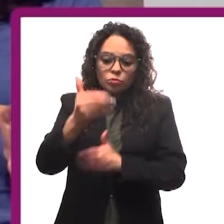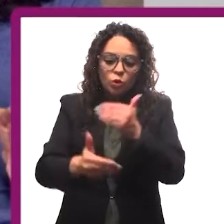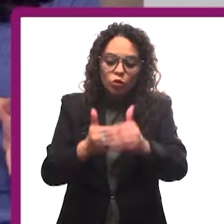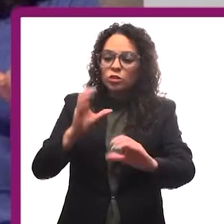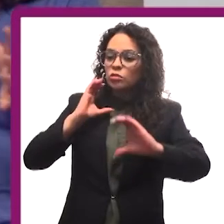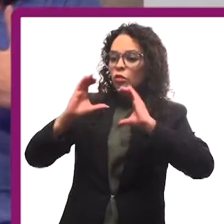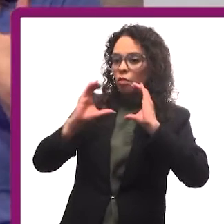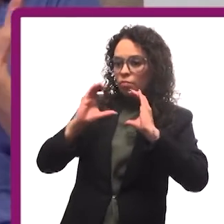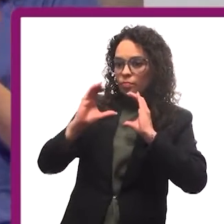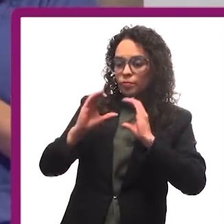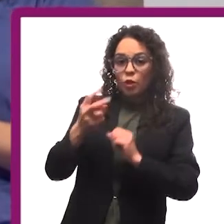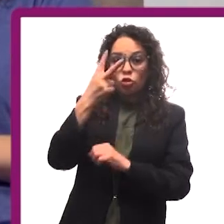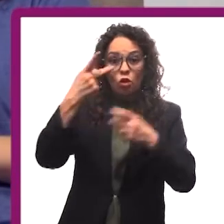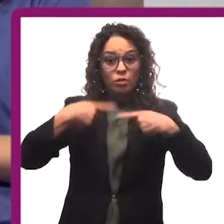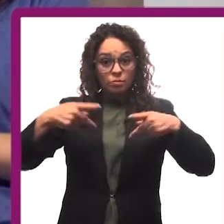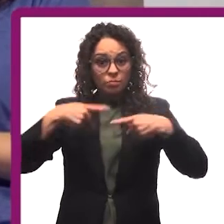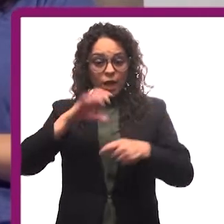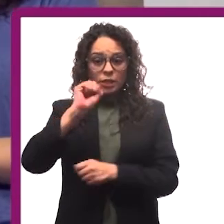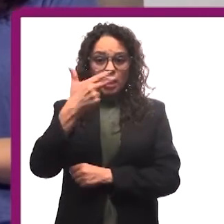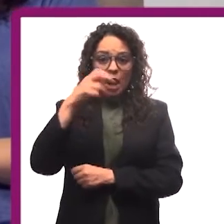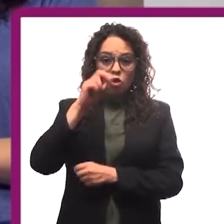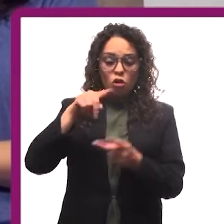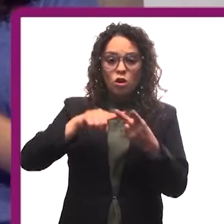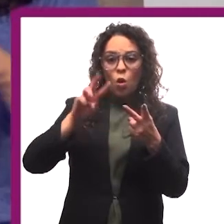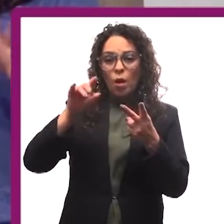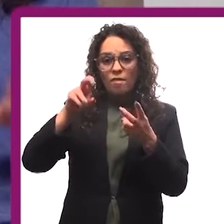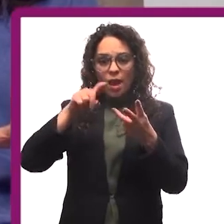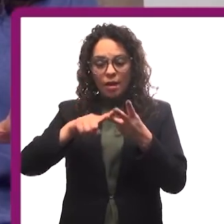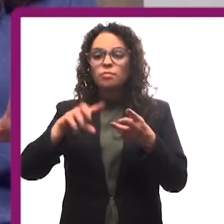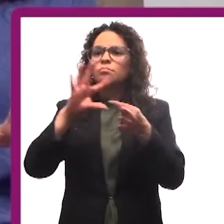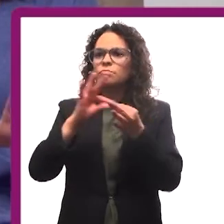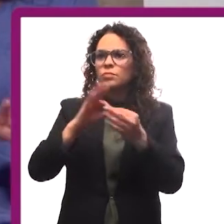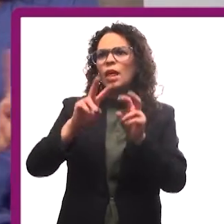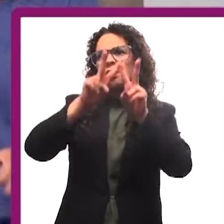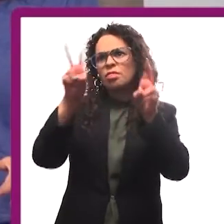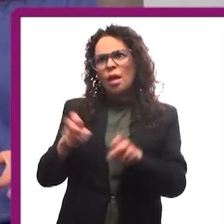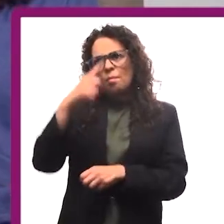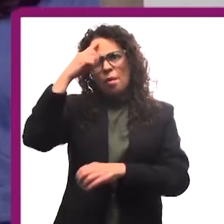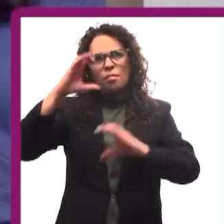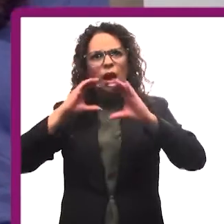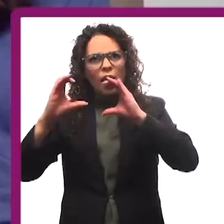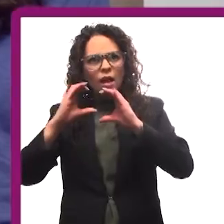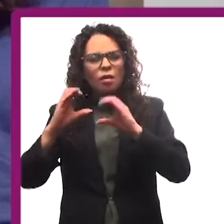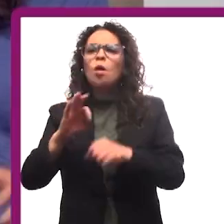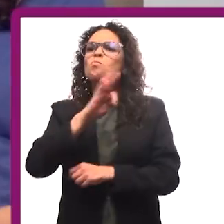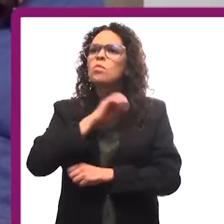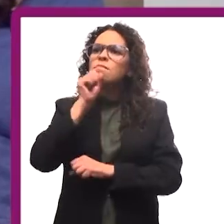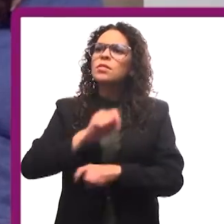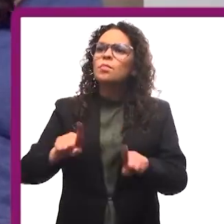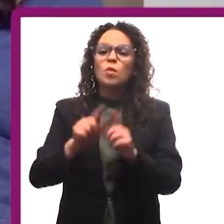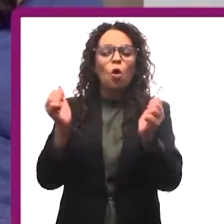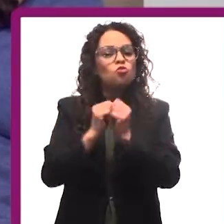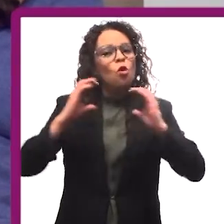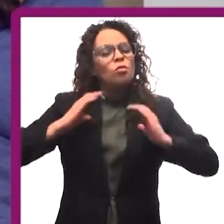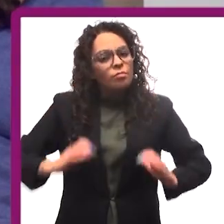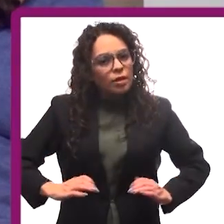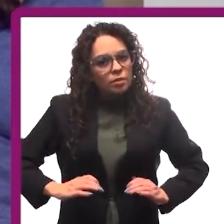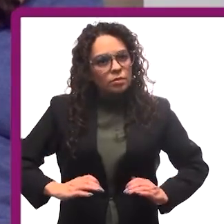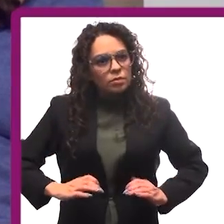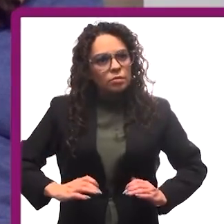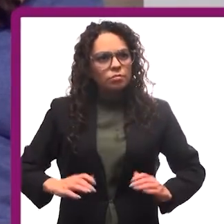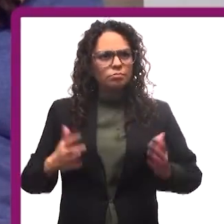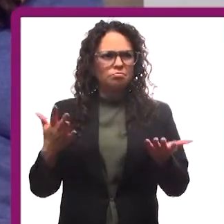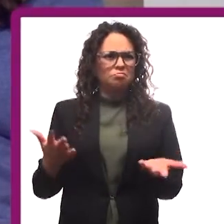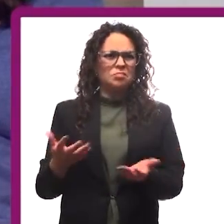y Weaver lo pensaron para la informática y la computación, resulta que se adapta también a la comunicación humana. ¿Y entonces el